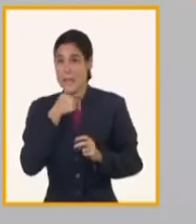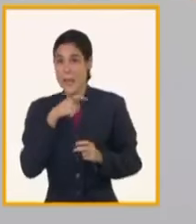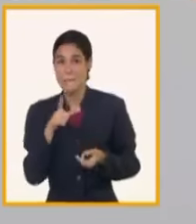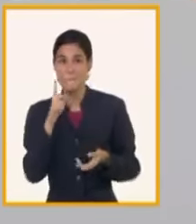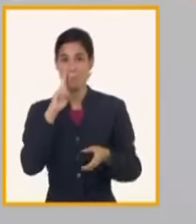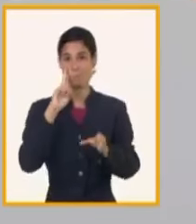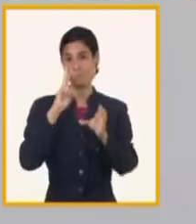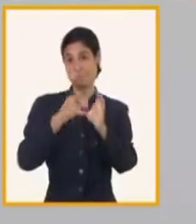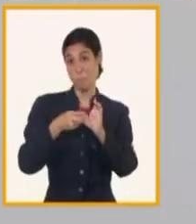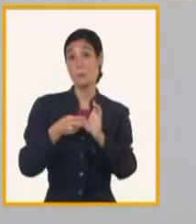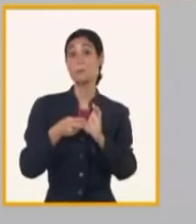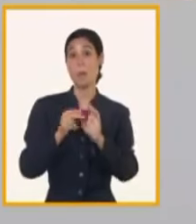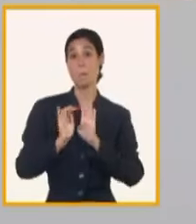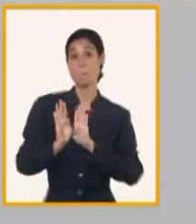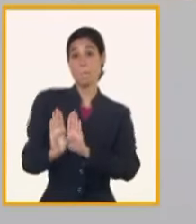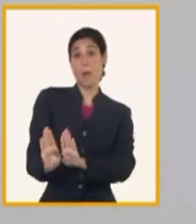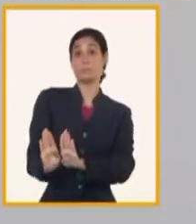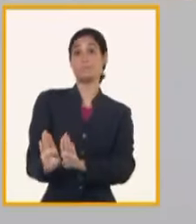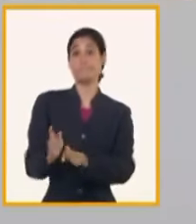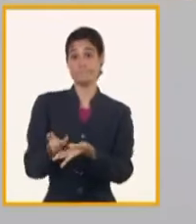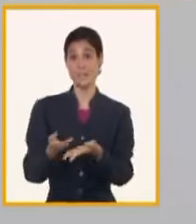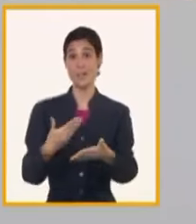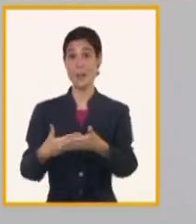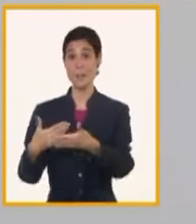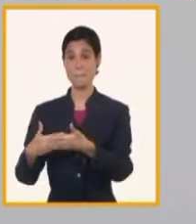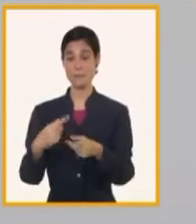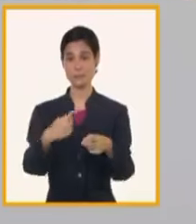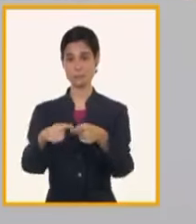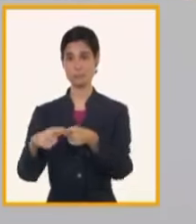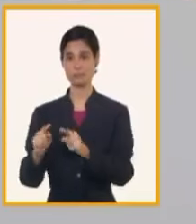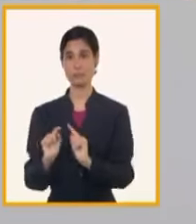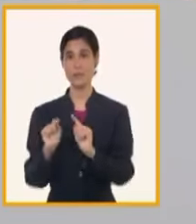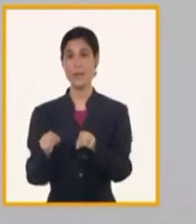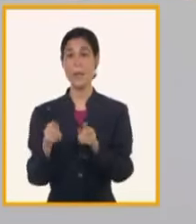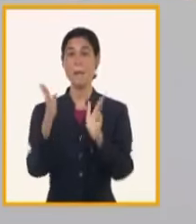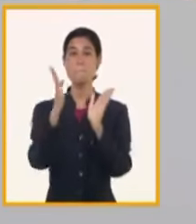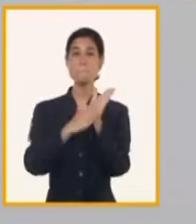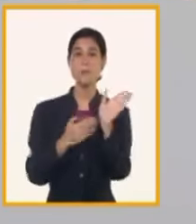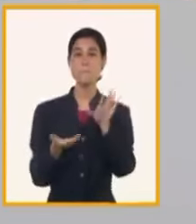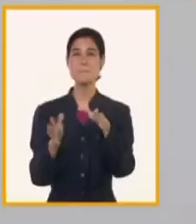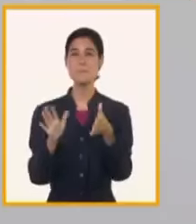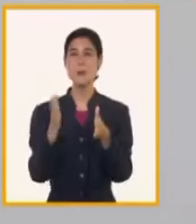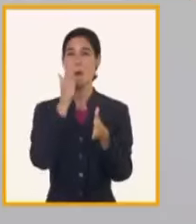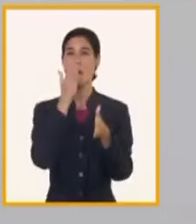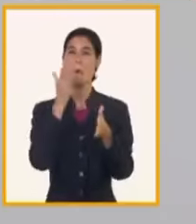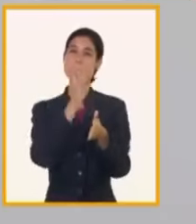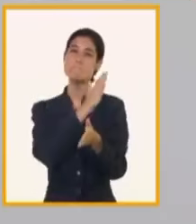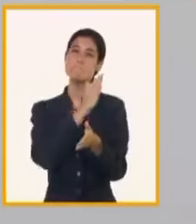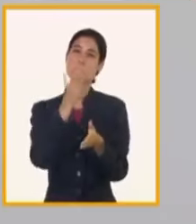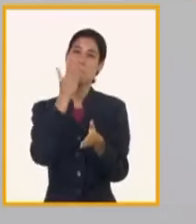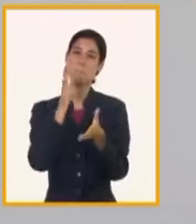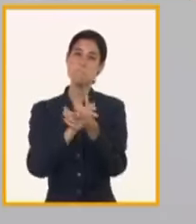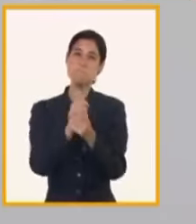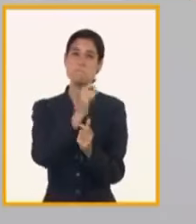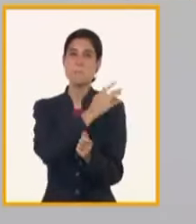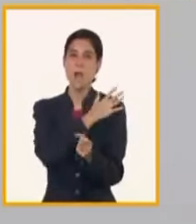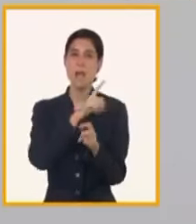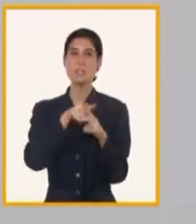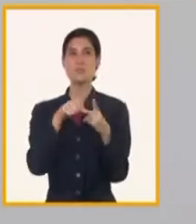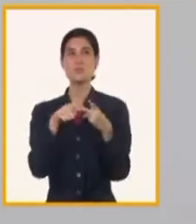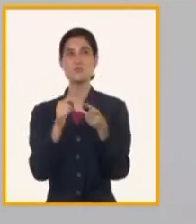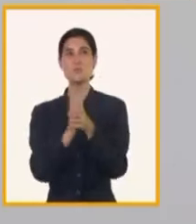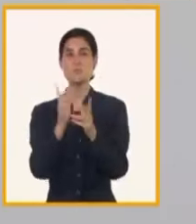informa sistemáticamente y diariamente sobre todo en el mes de marzo en el mes de mayo y algunos días del mes de junio hubo